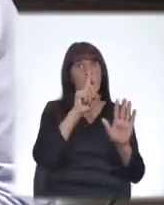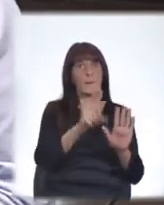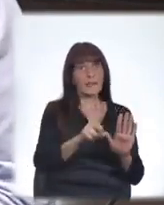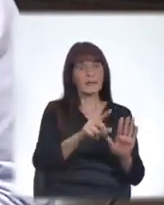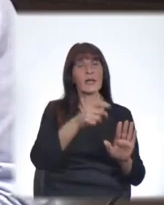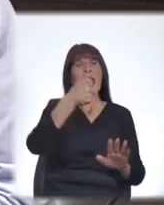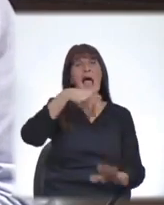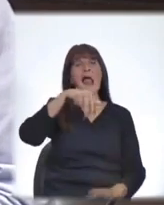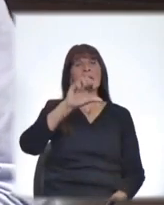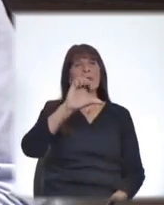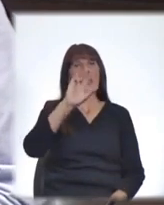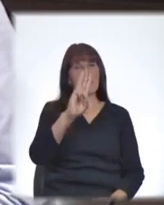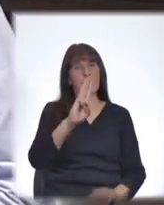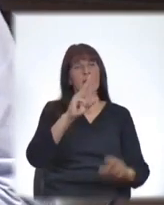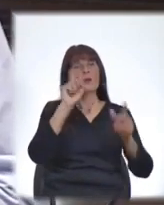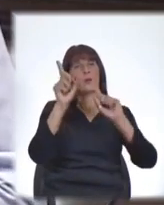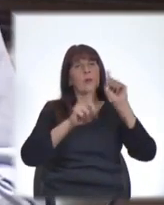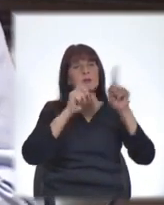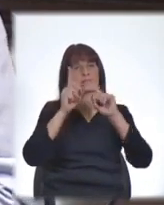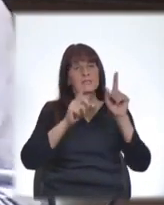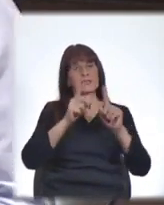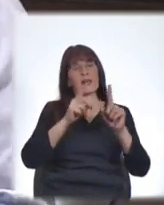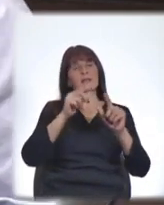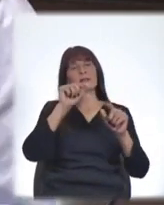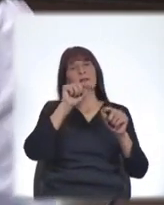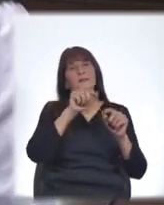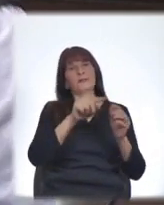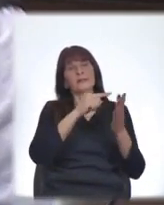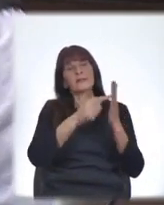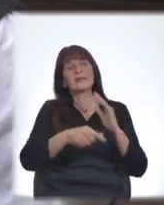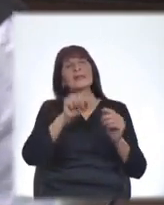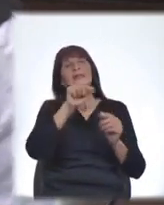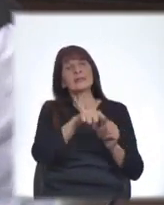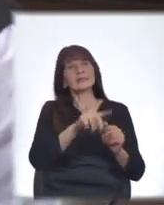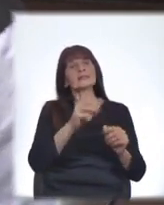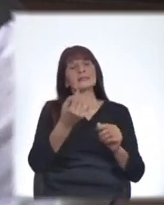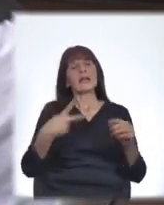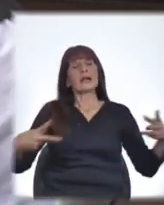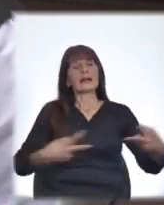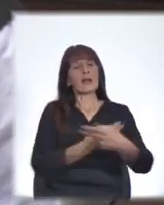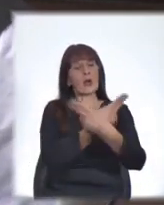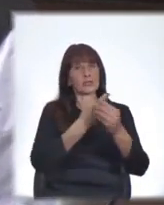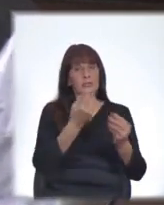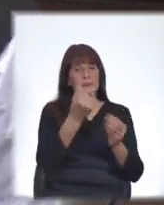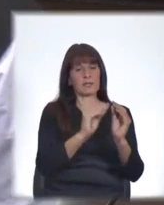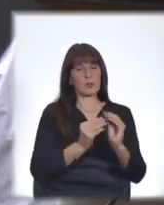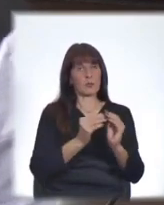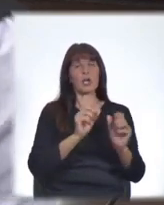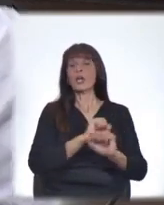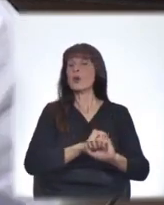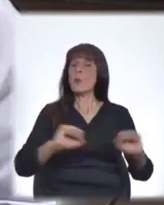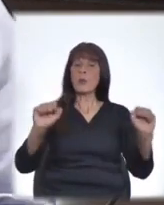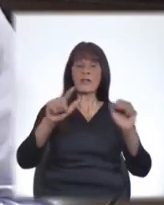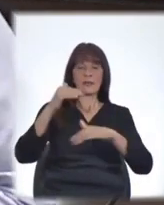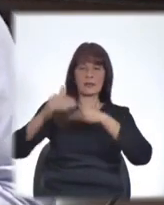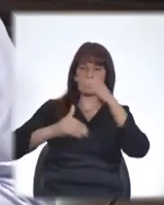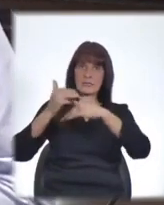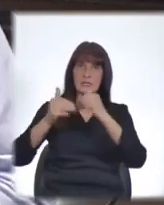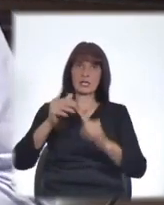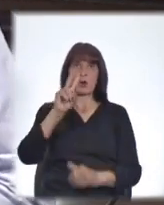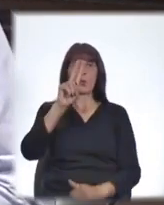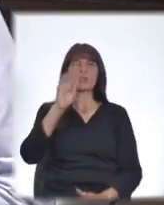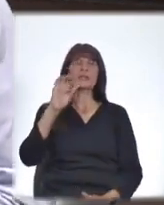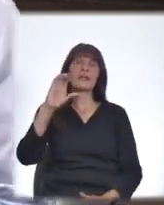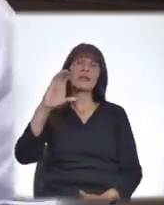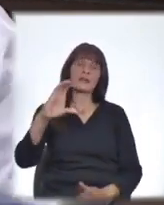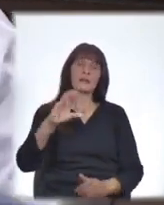de la ANEP, la UDELAR y la UTEC. Ese es el recorte presupuestal que no va a permitir desarrollarse a la UTEC hacia el interior